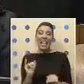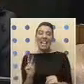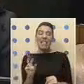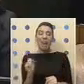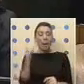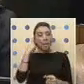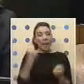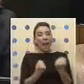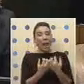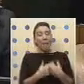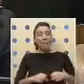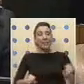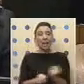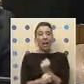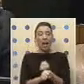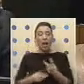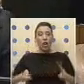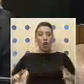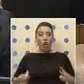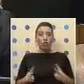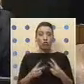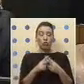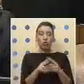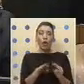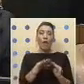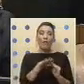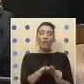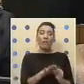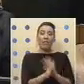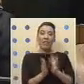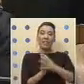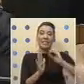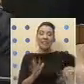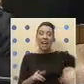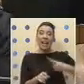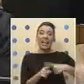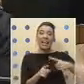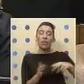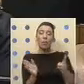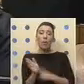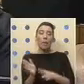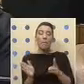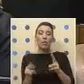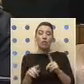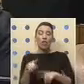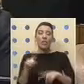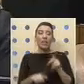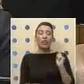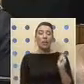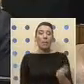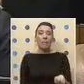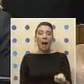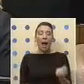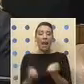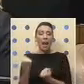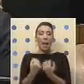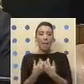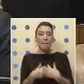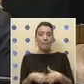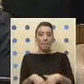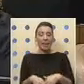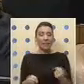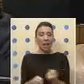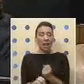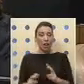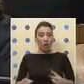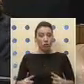para empresas constructoras. Estamos a favor de derogar el crédito por impuesto territorial pagado por las empresas inmobiliarias.